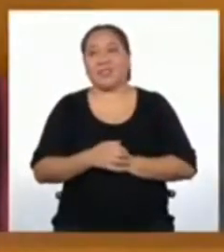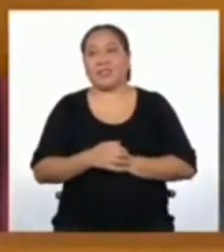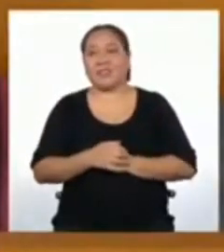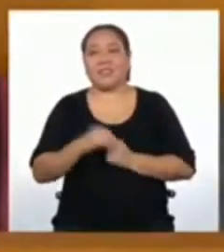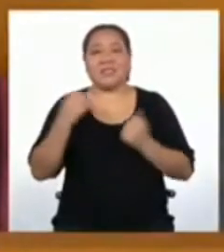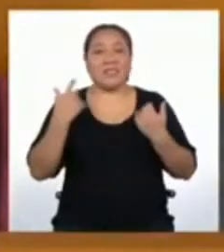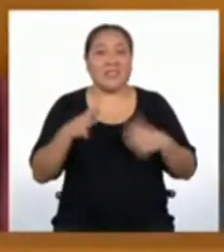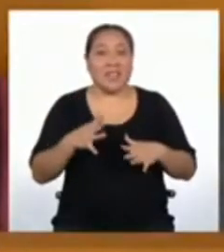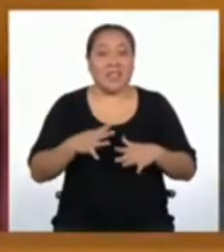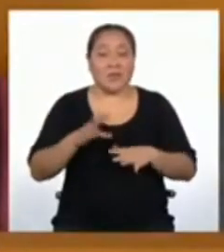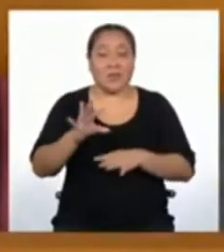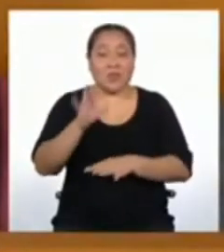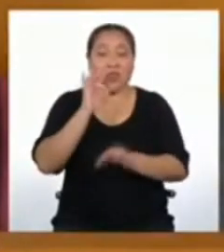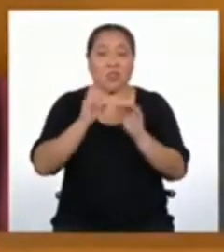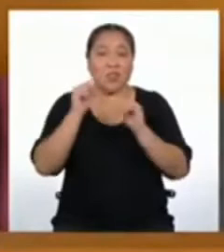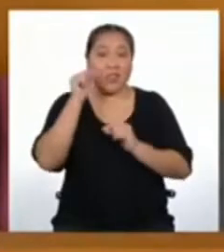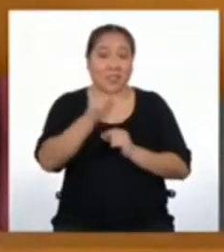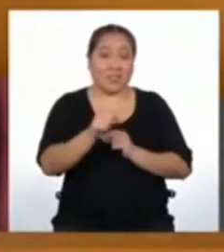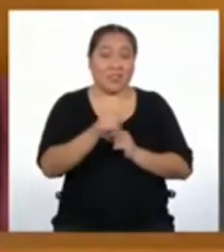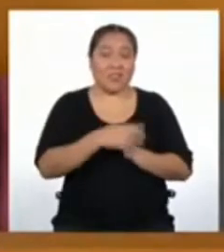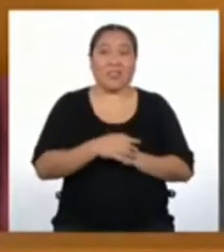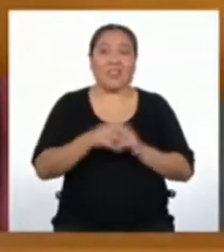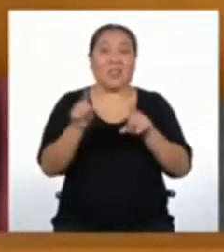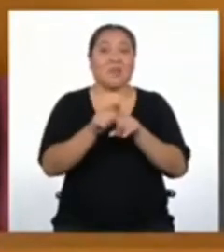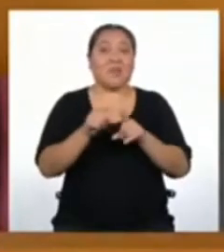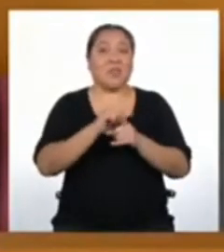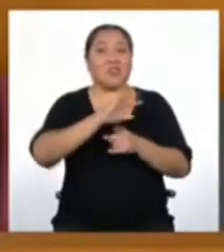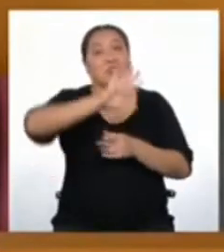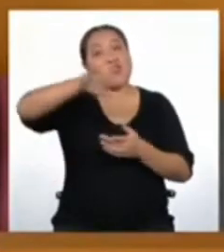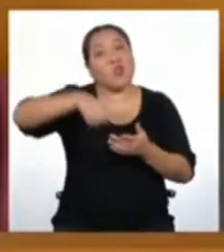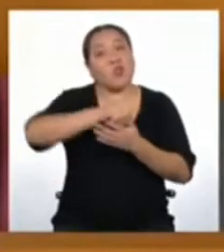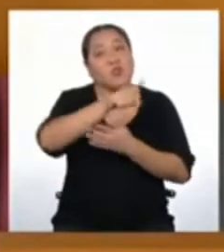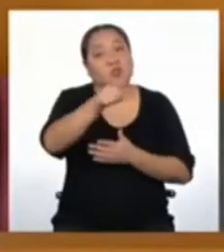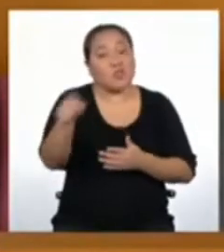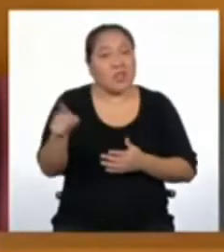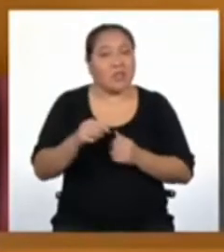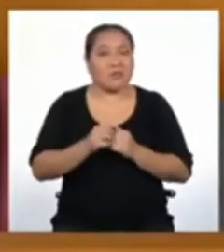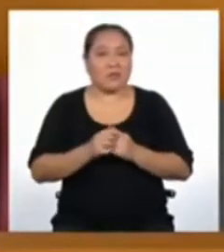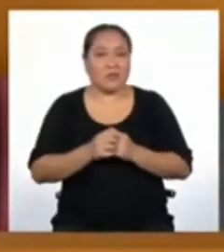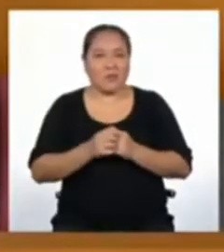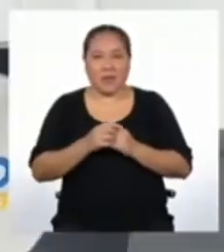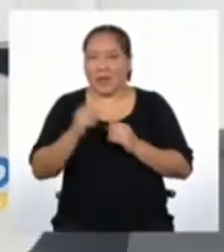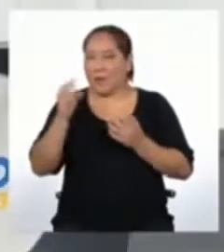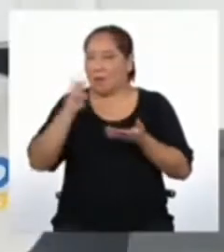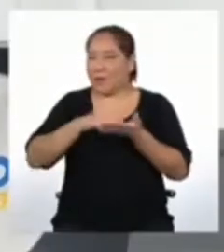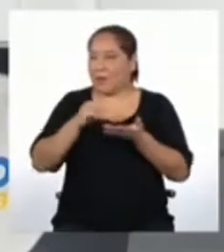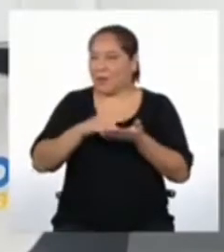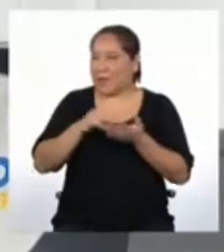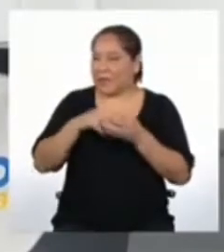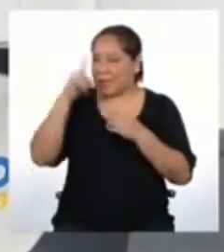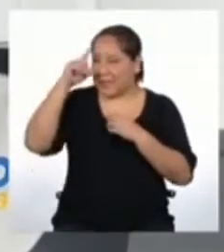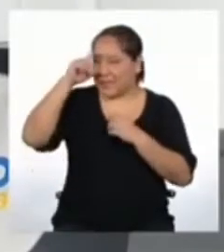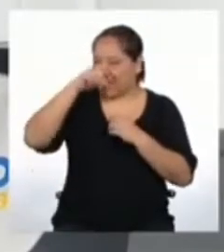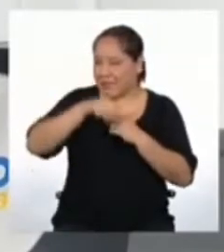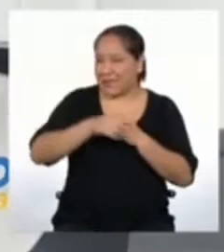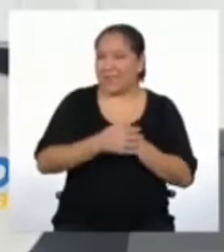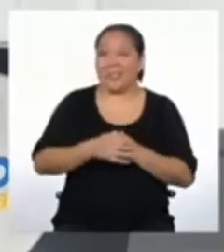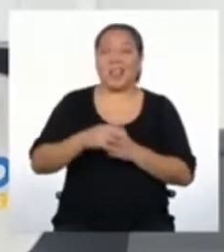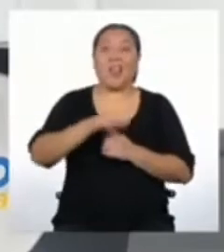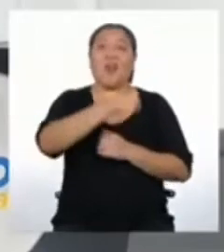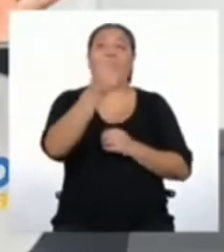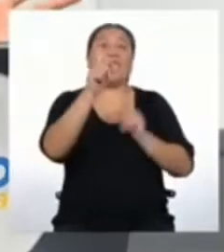logrado esto, tal vez todas y todos se sientan listos para complicar un poco esto. Es hora de la siguiente